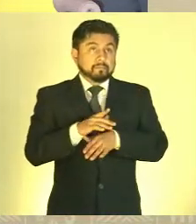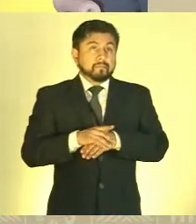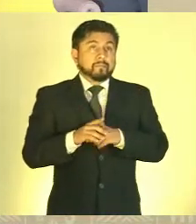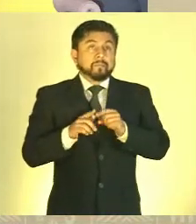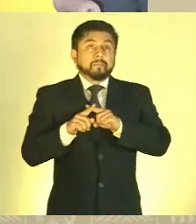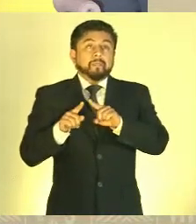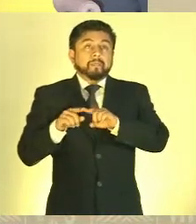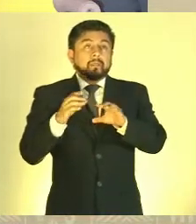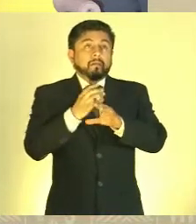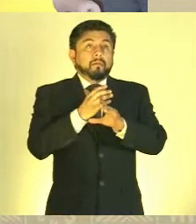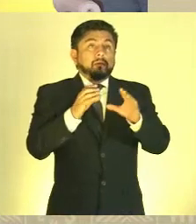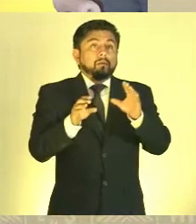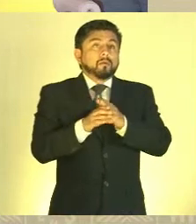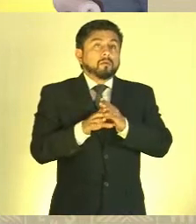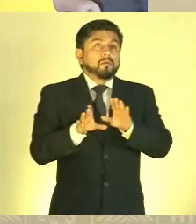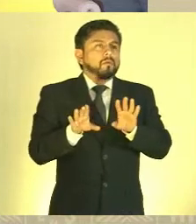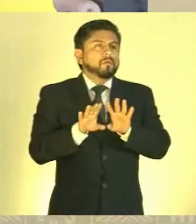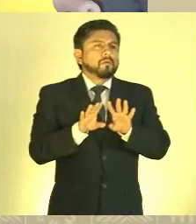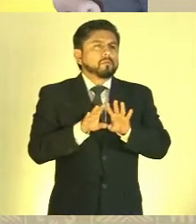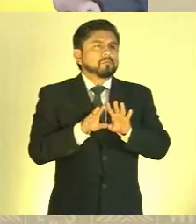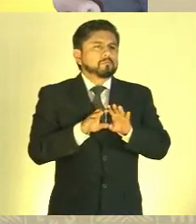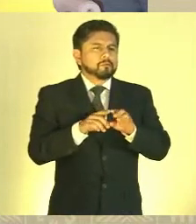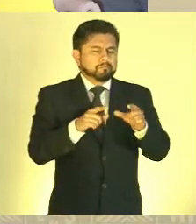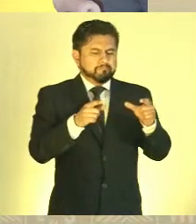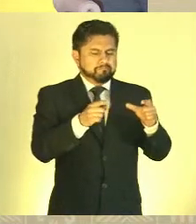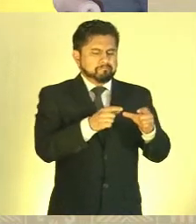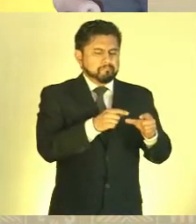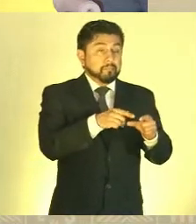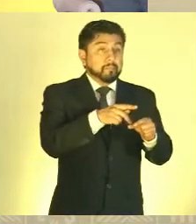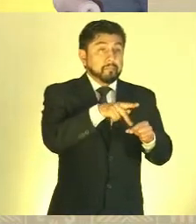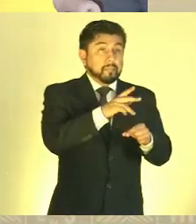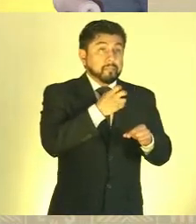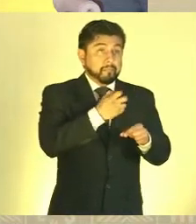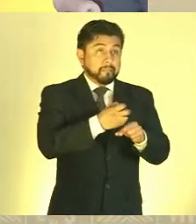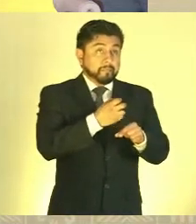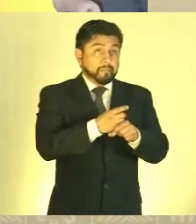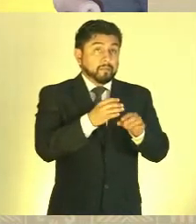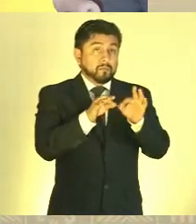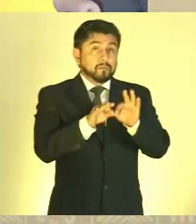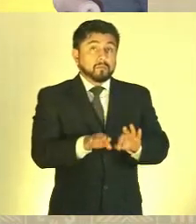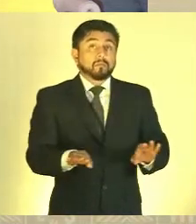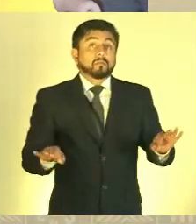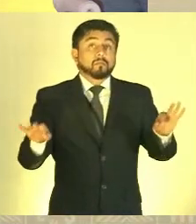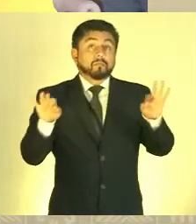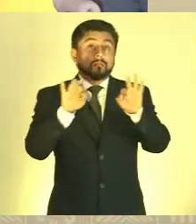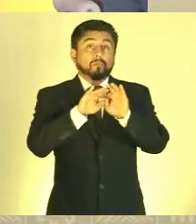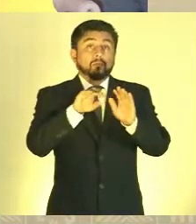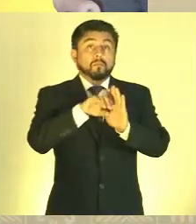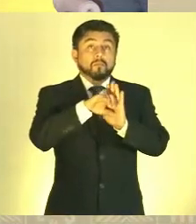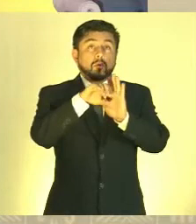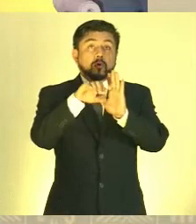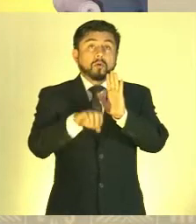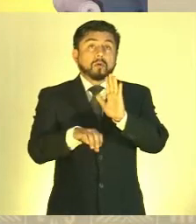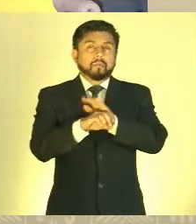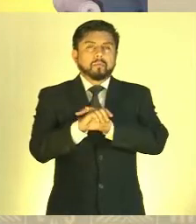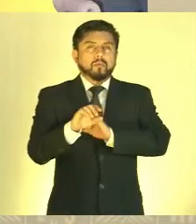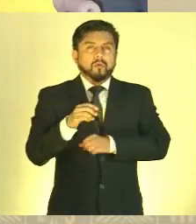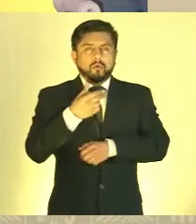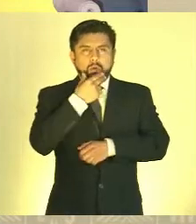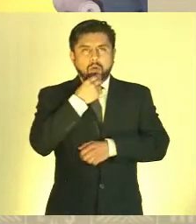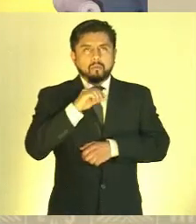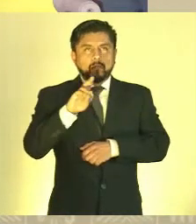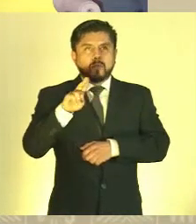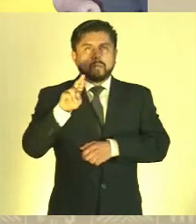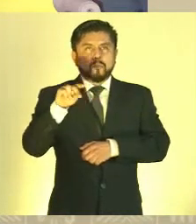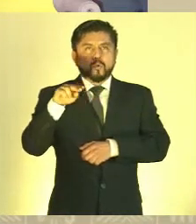de cosas tan pequeñitas, pero que son tan extraordinariamente importantes. Por ejemplo, Bruno nos habla de